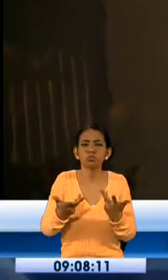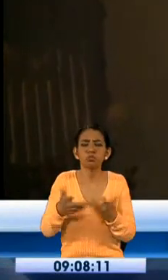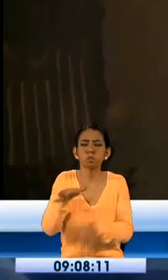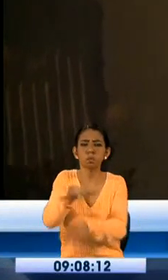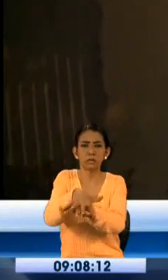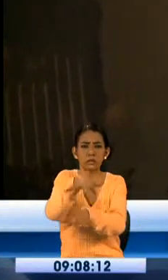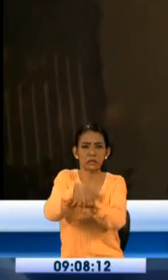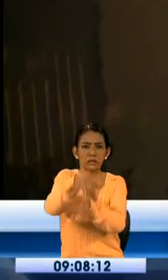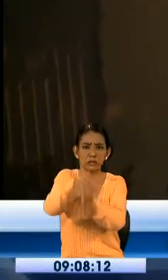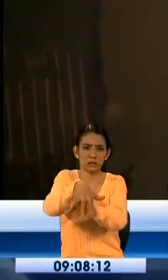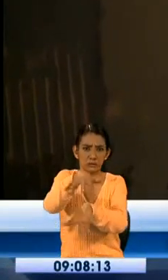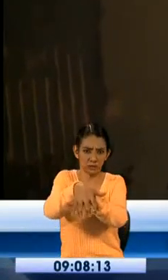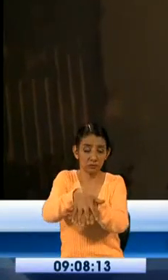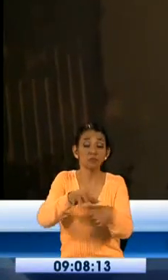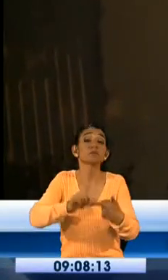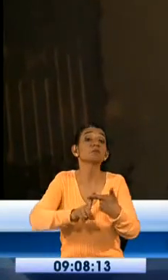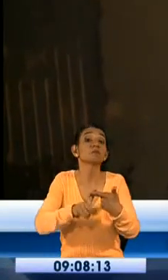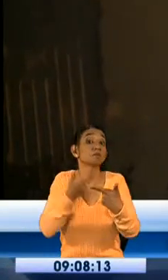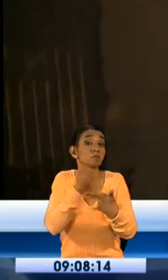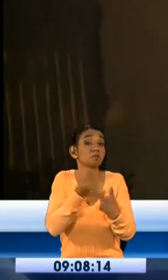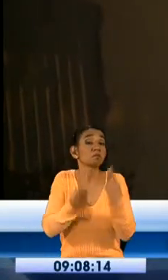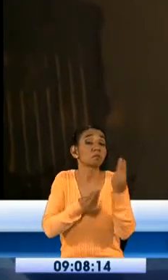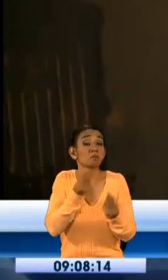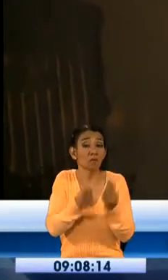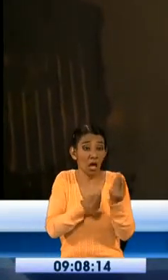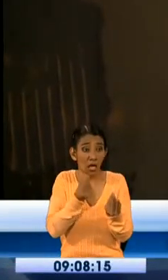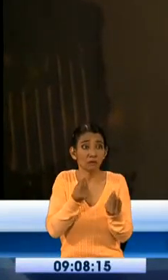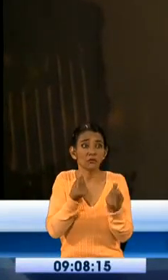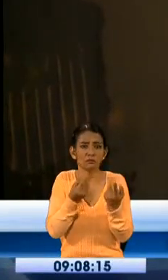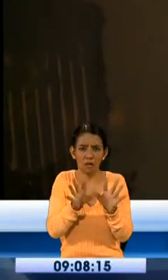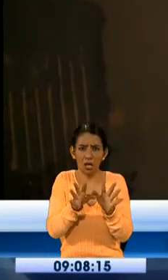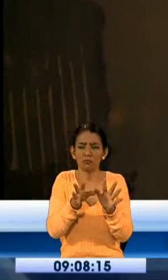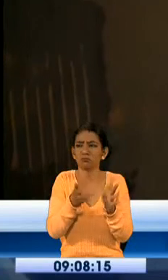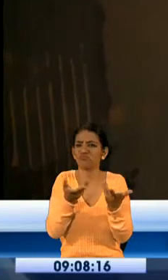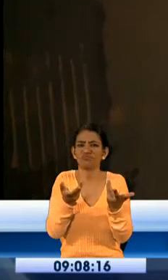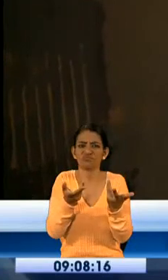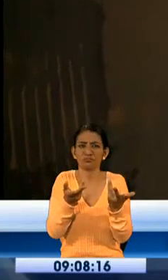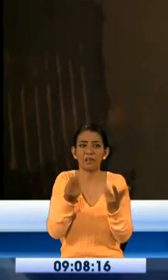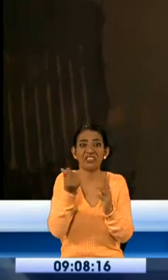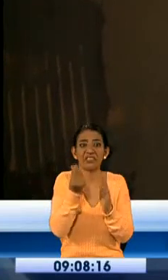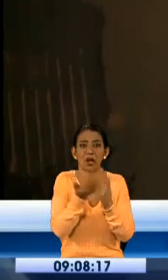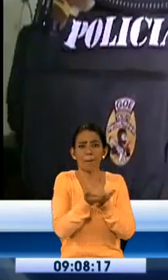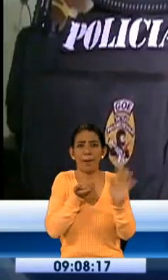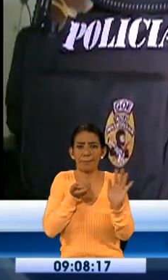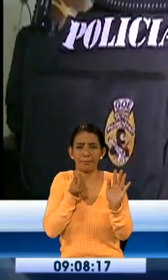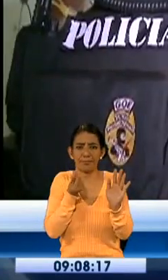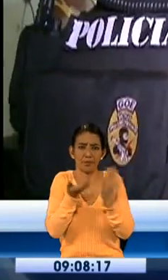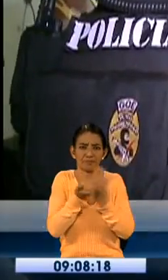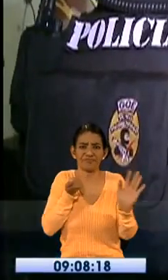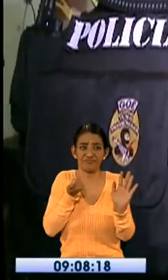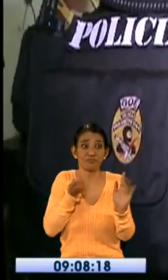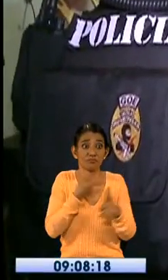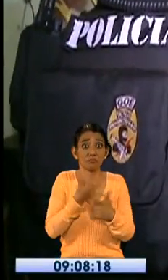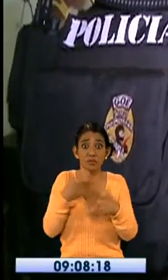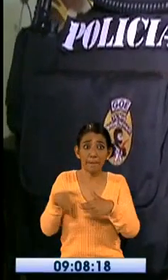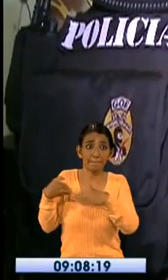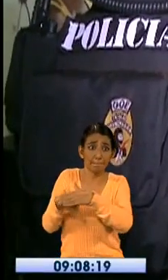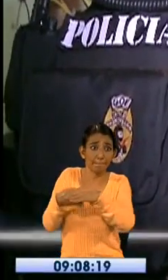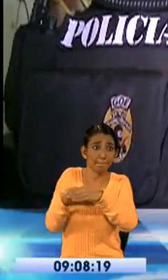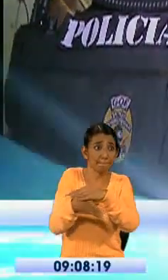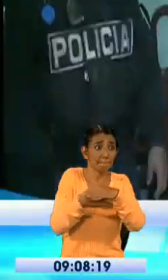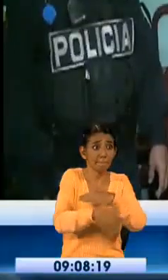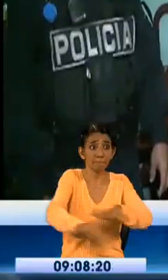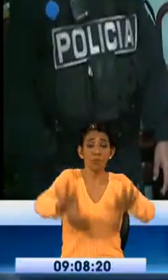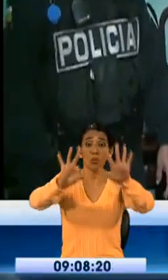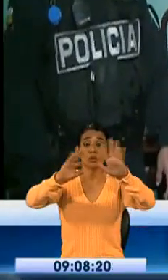cual se dedicaba a cometer delitos contra la propiedad en la modalidad de sacapintas. Los allanamientos se realizaron en 8